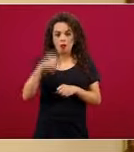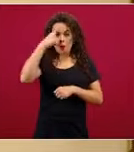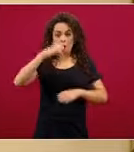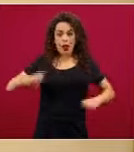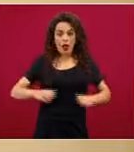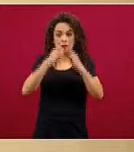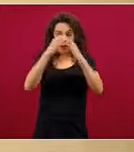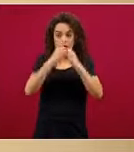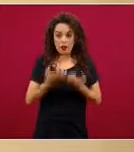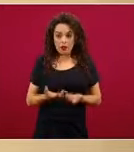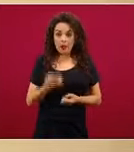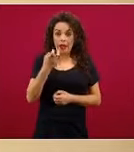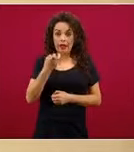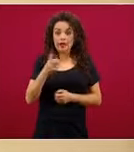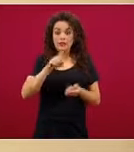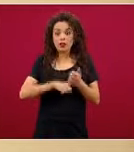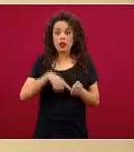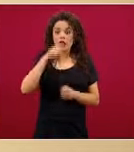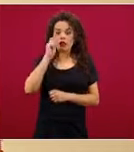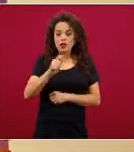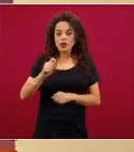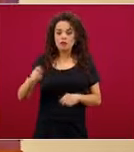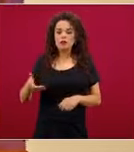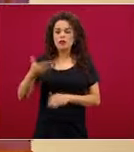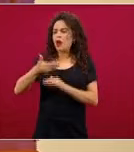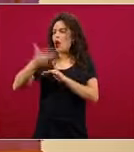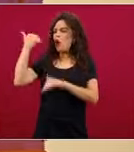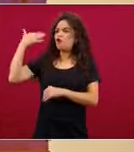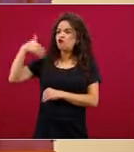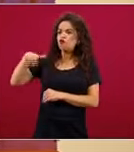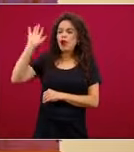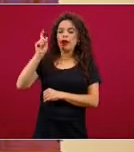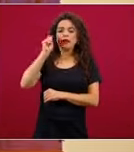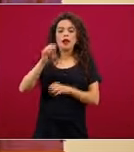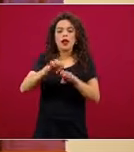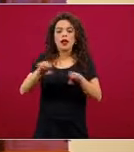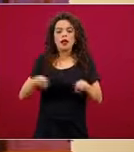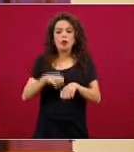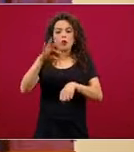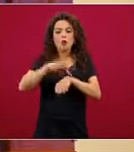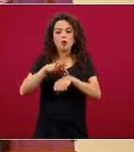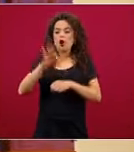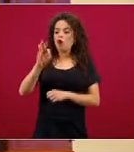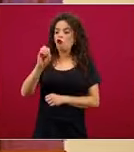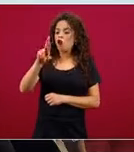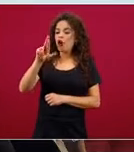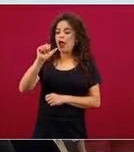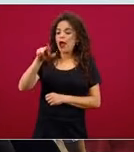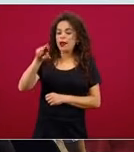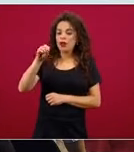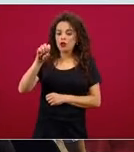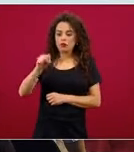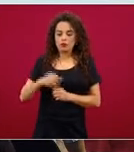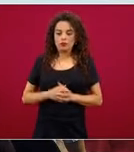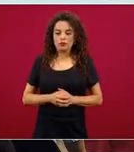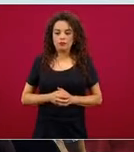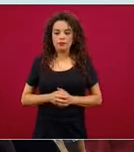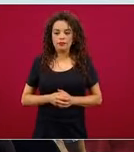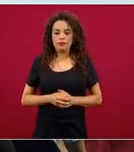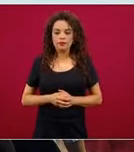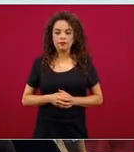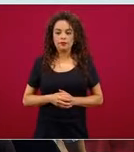iniciativa migra de lo que en alguna vez fue los equipos médicos foráneos o los Foreign Medical Teams que